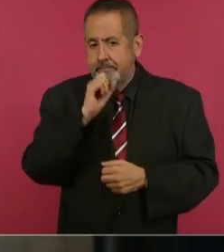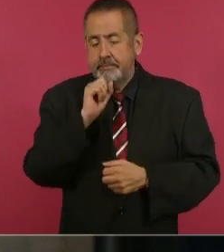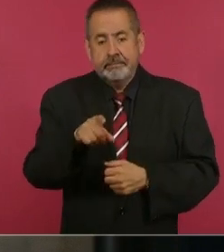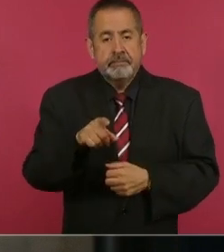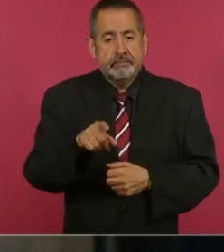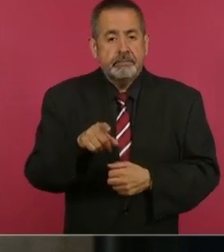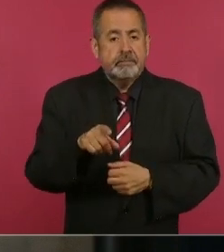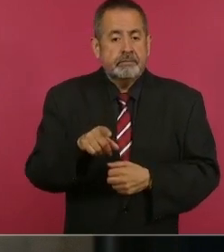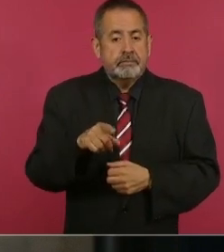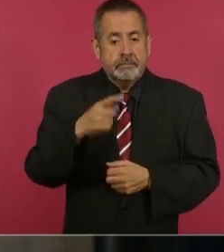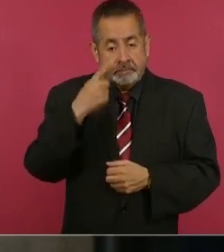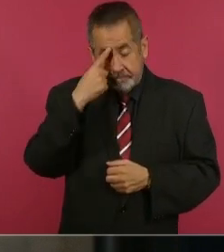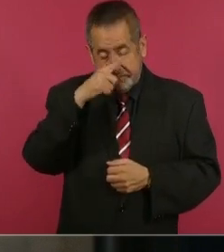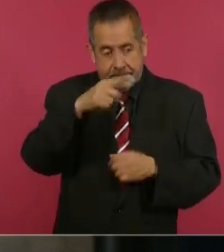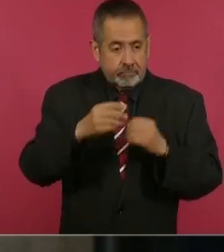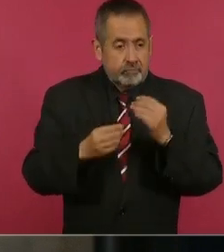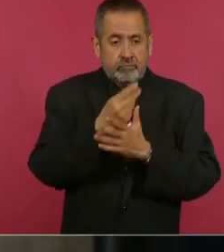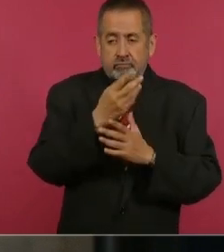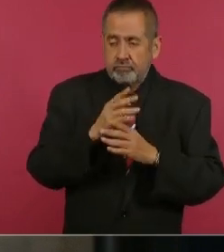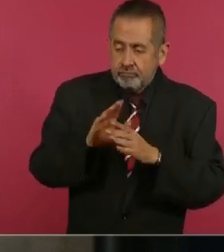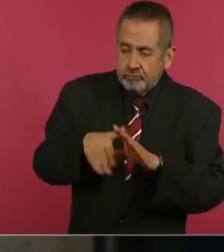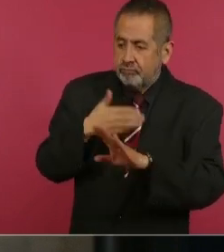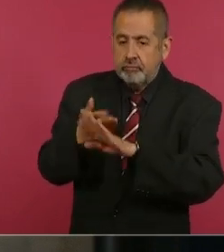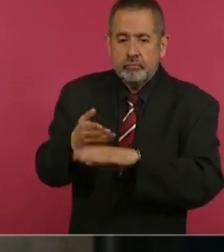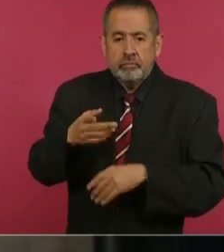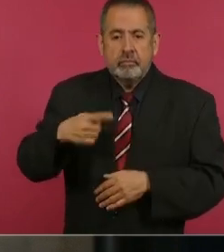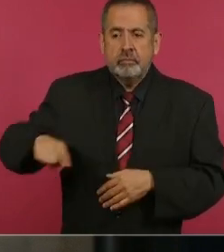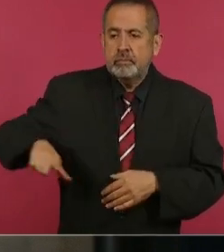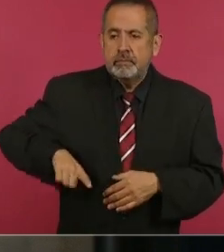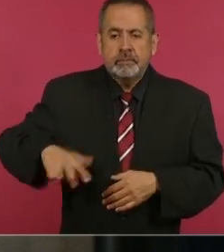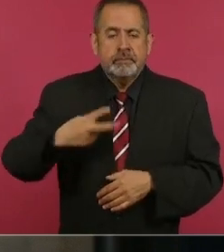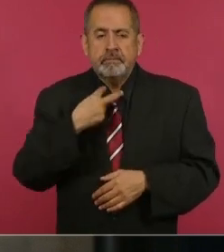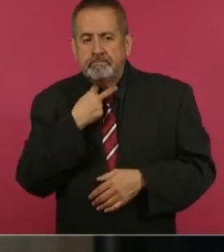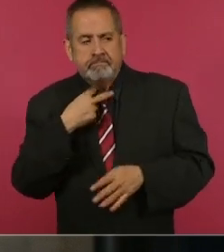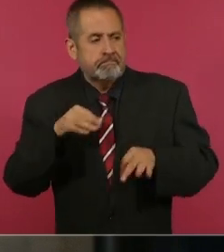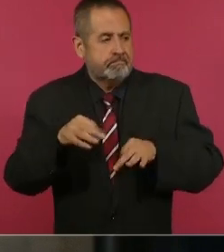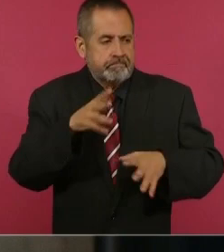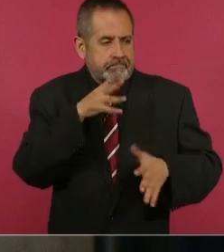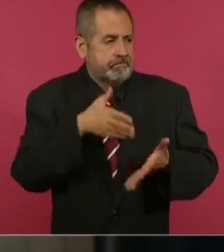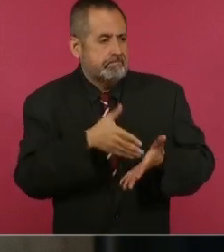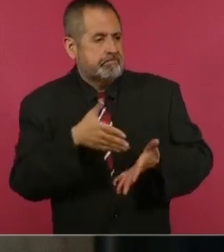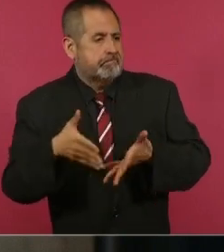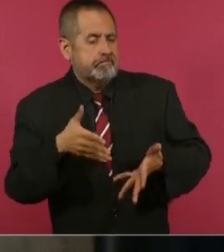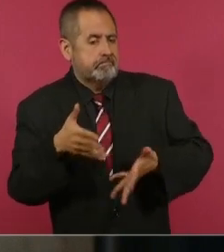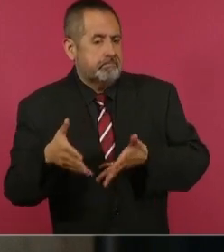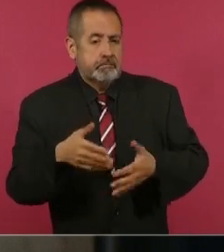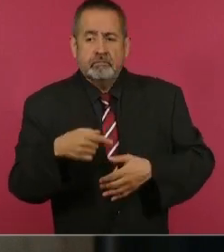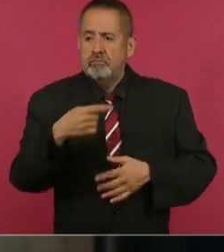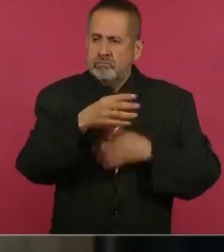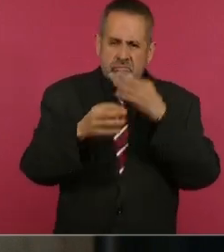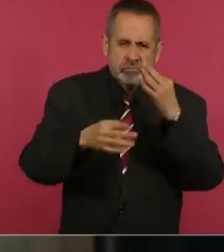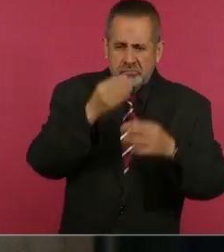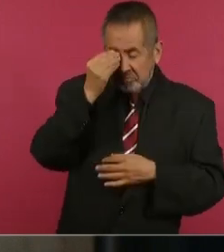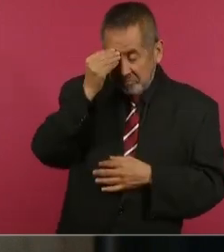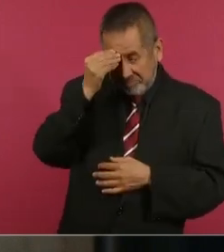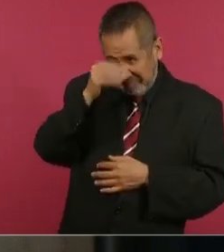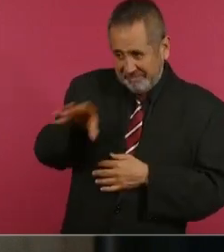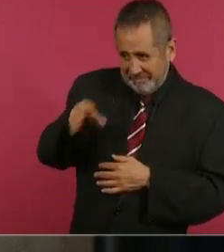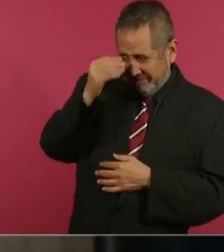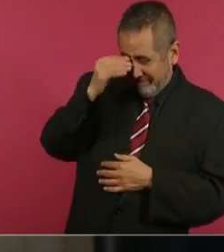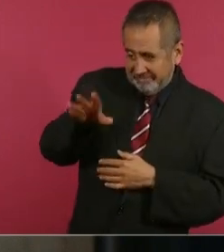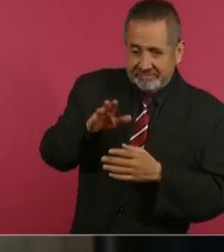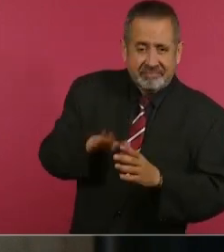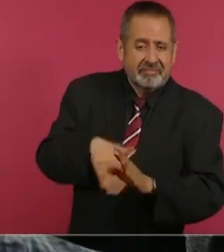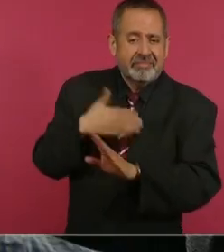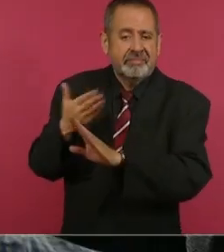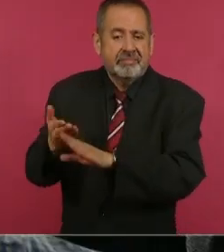han lanzado una nueva ofensiva que no deja trabajar al gobernador. Además, tienen una gran campaña de desprestigio en